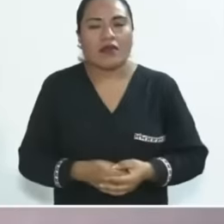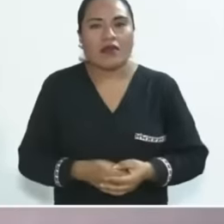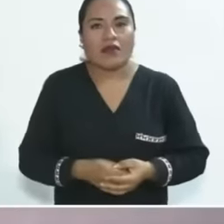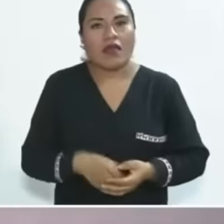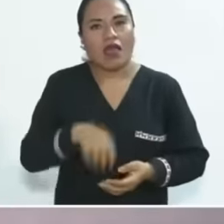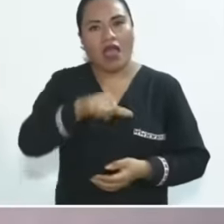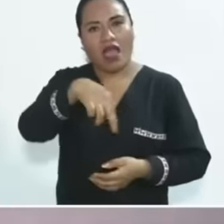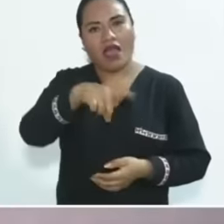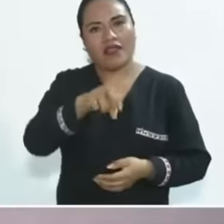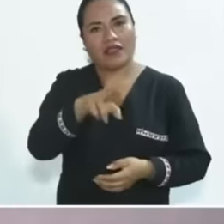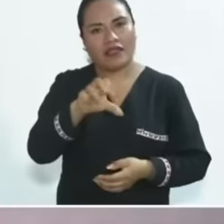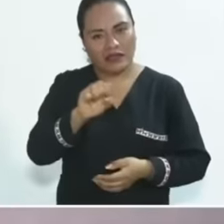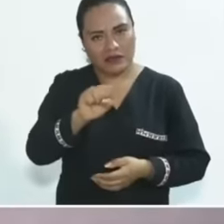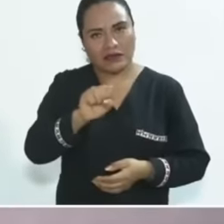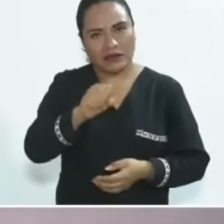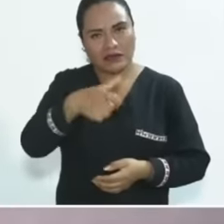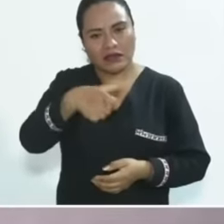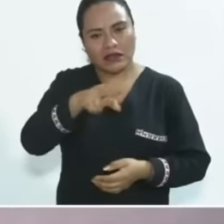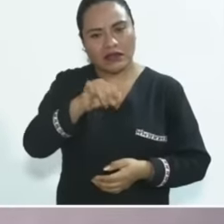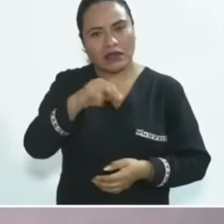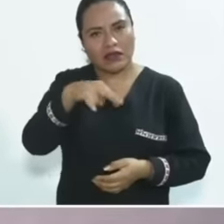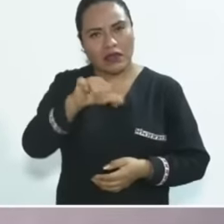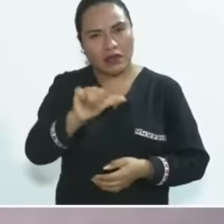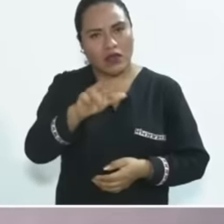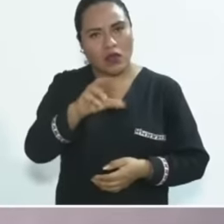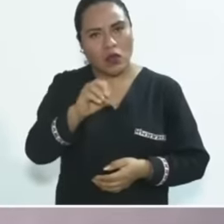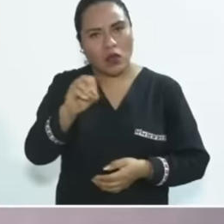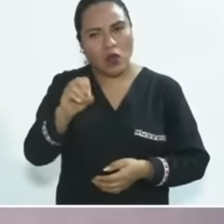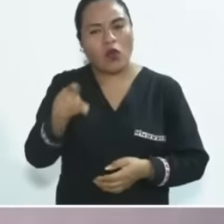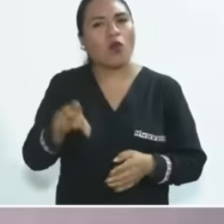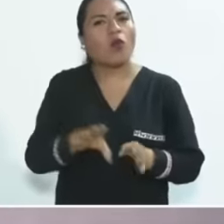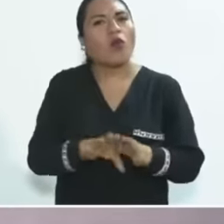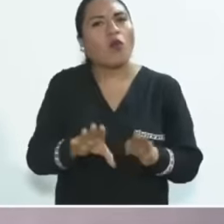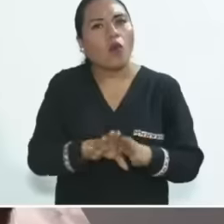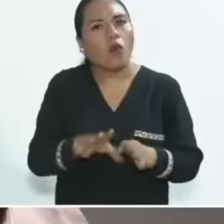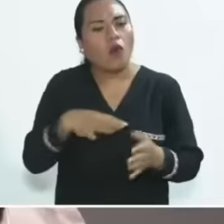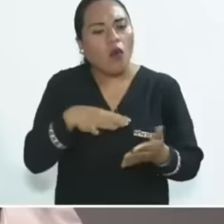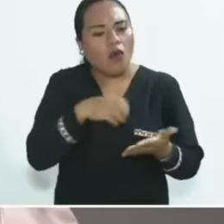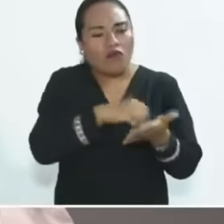Andrés Quintana Roo: ¿y cómo voy a mejorar eso,